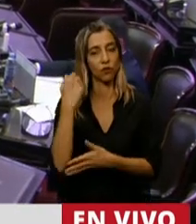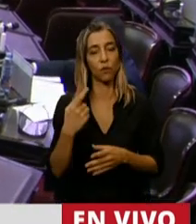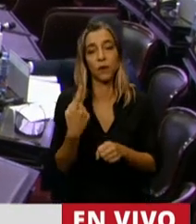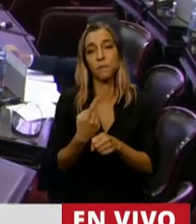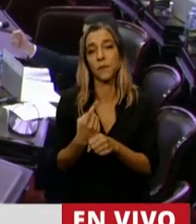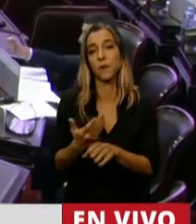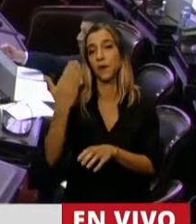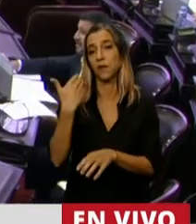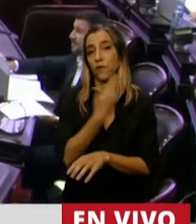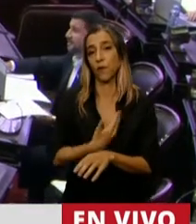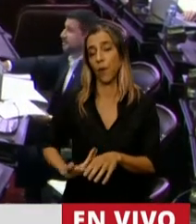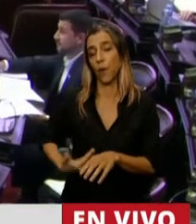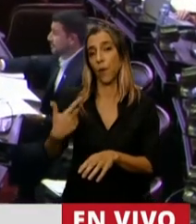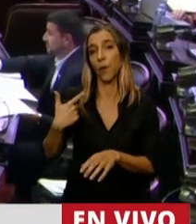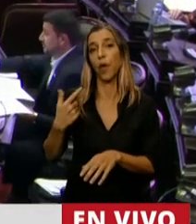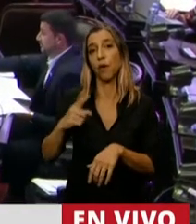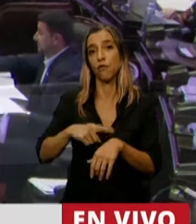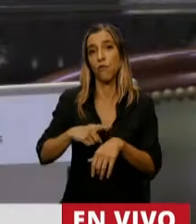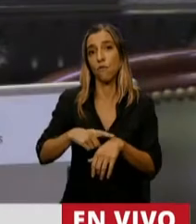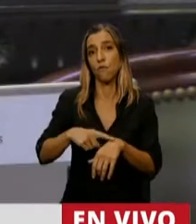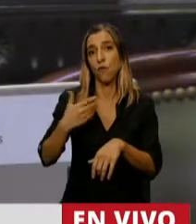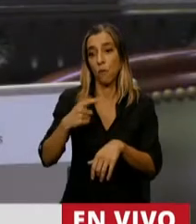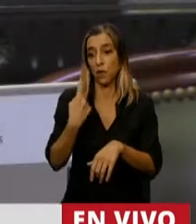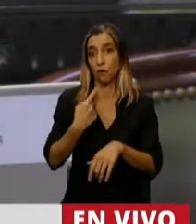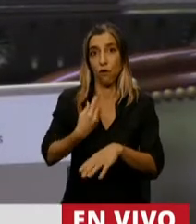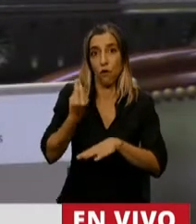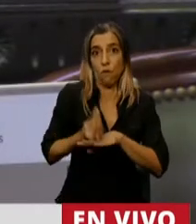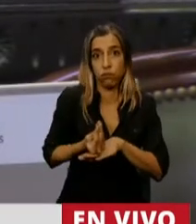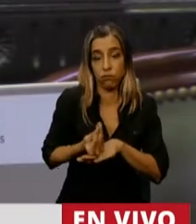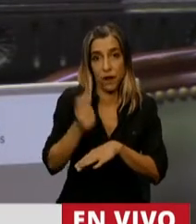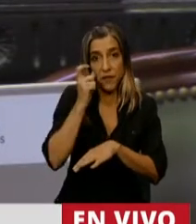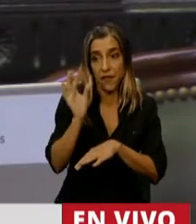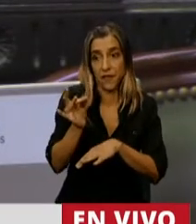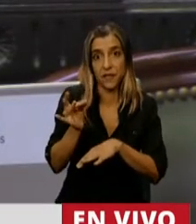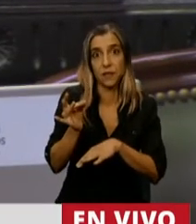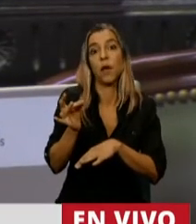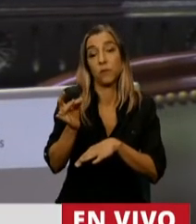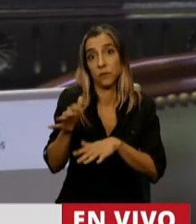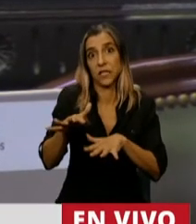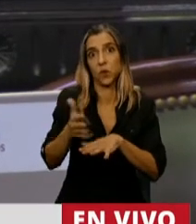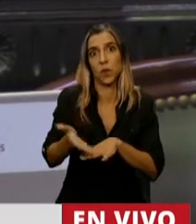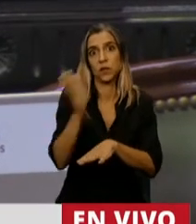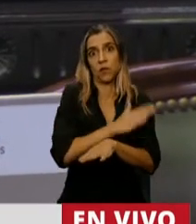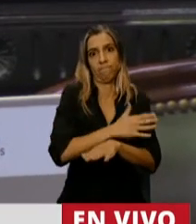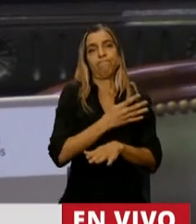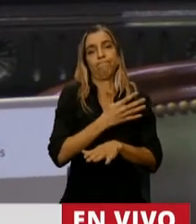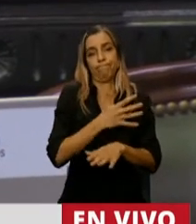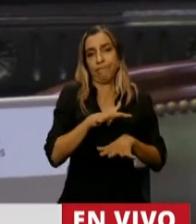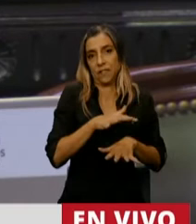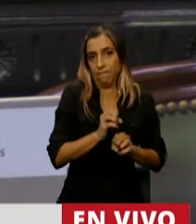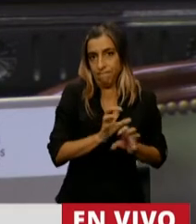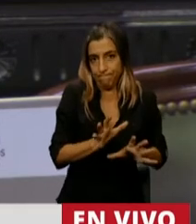gobierno anterior nos dejó y tuvimos que asumir el 10 de diciembre. Y también, como legislador nacional, cuando tuvimos que